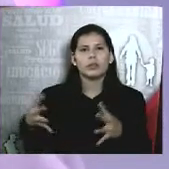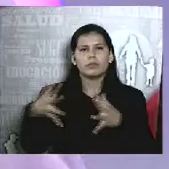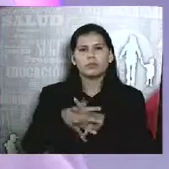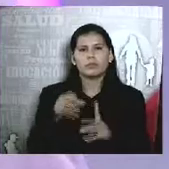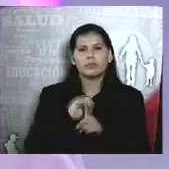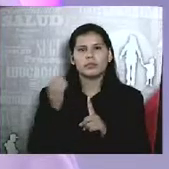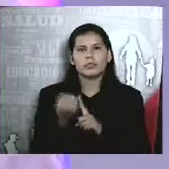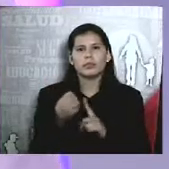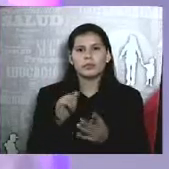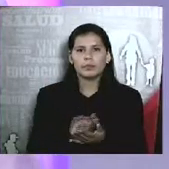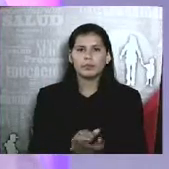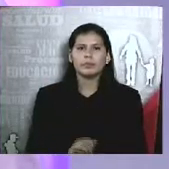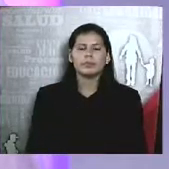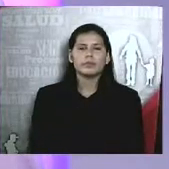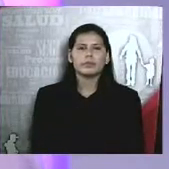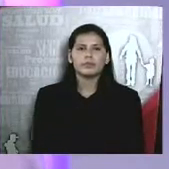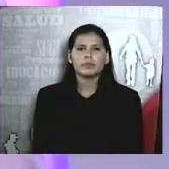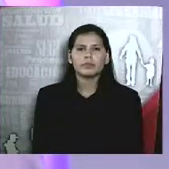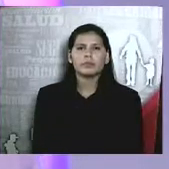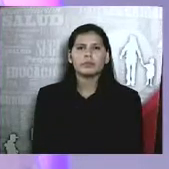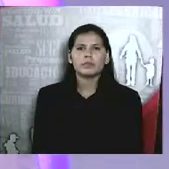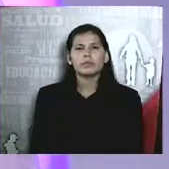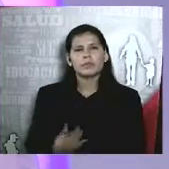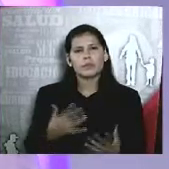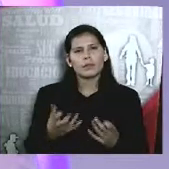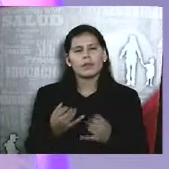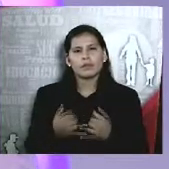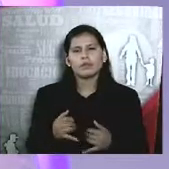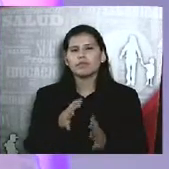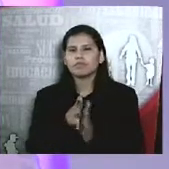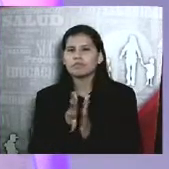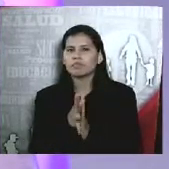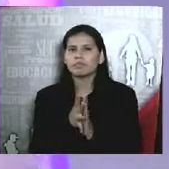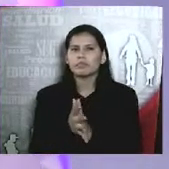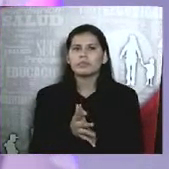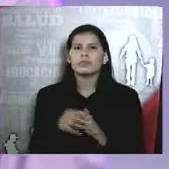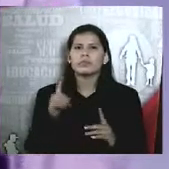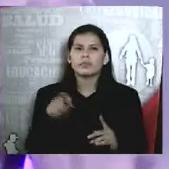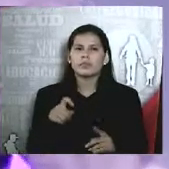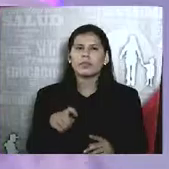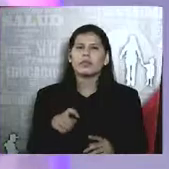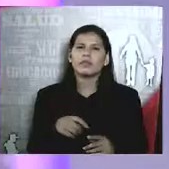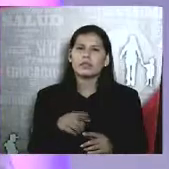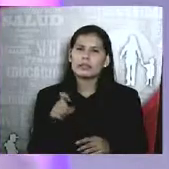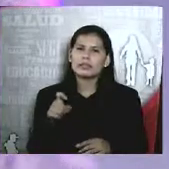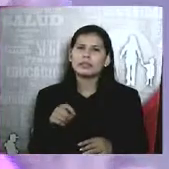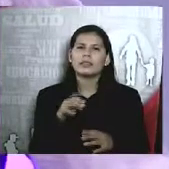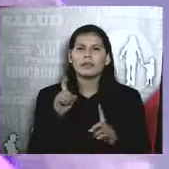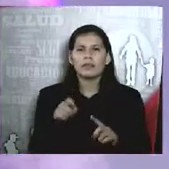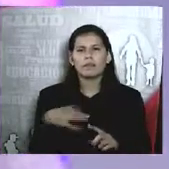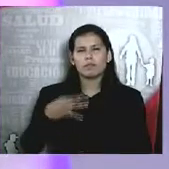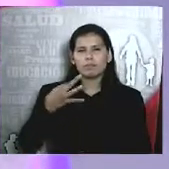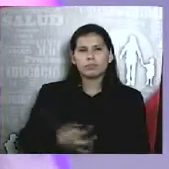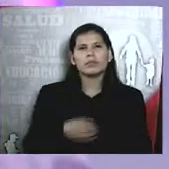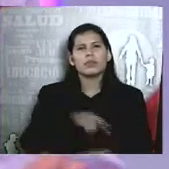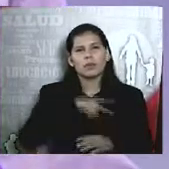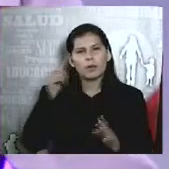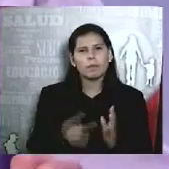efectiva. Quiero terminar diciendo que hay que robustecer la transparencia mediante el